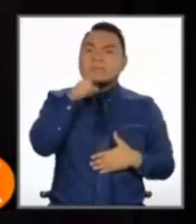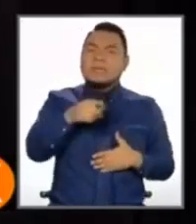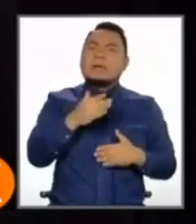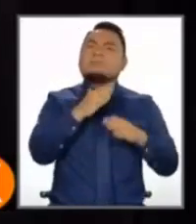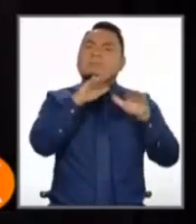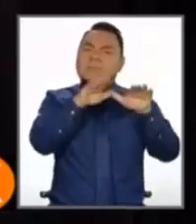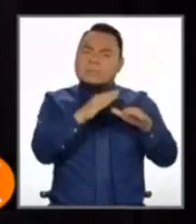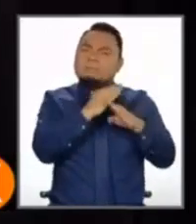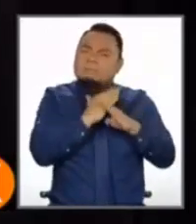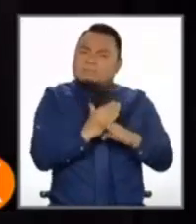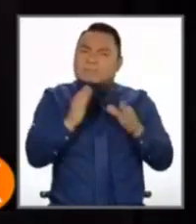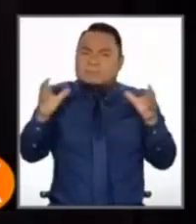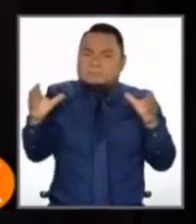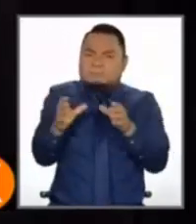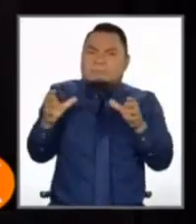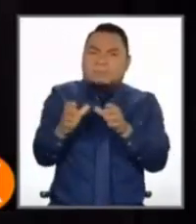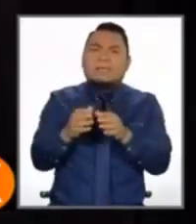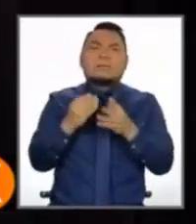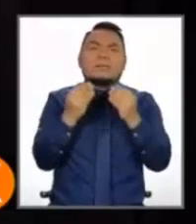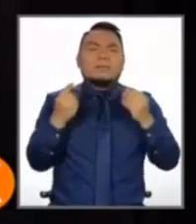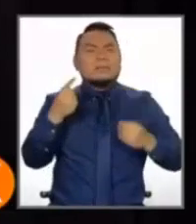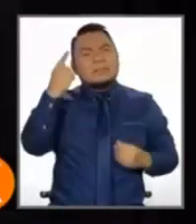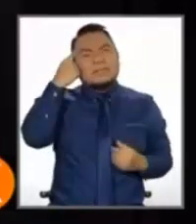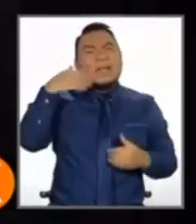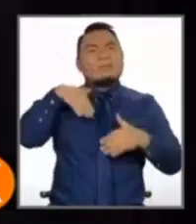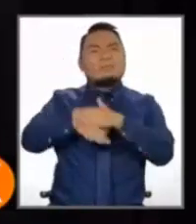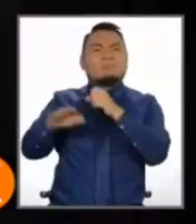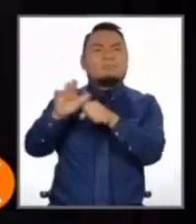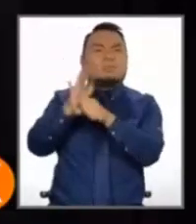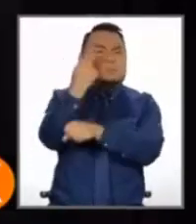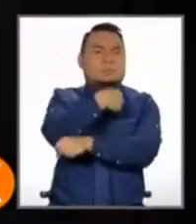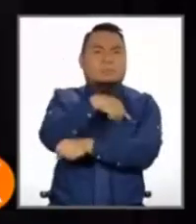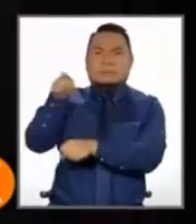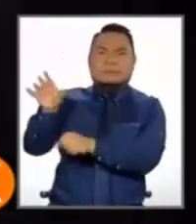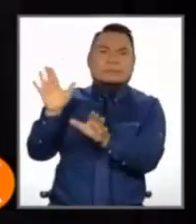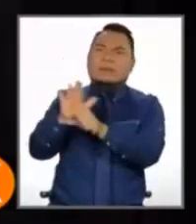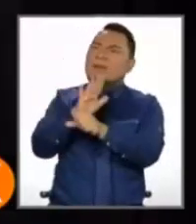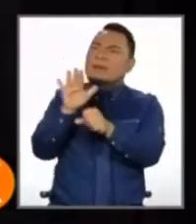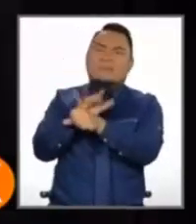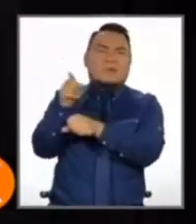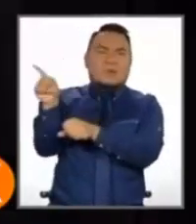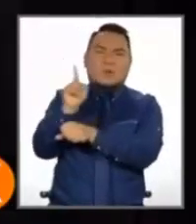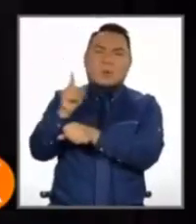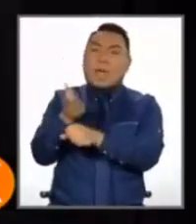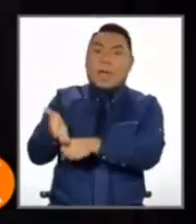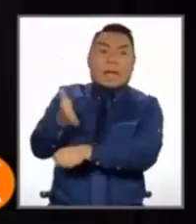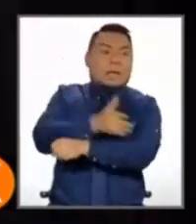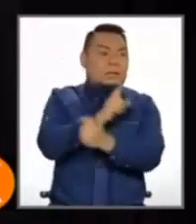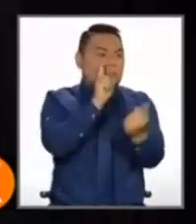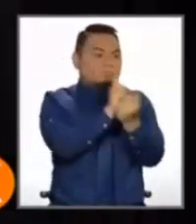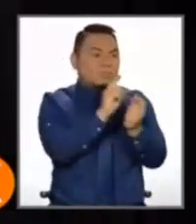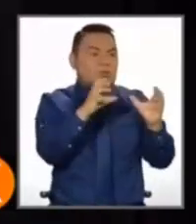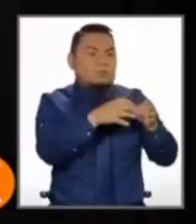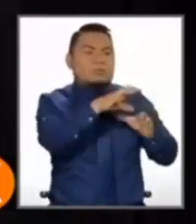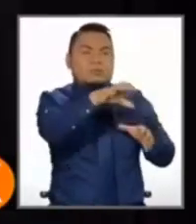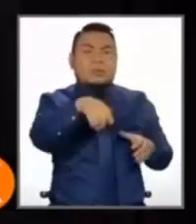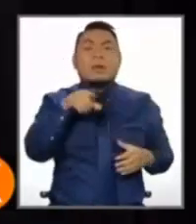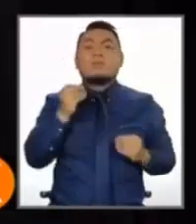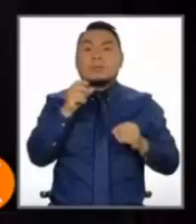de contener el embalse en los hospitales, que ya no tienen capacidad porque además